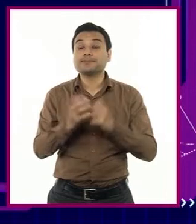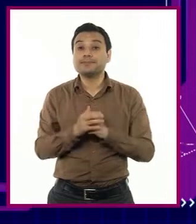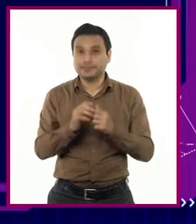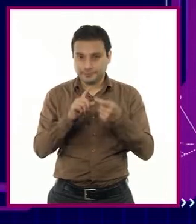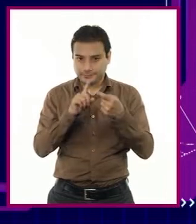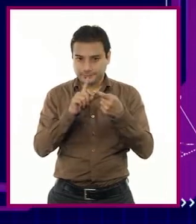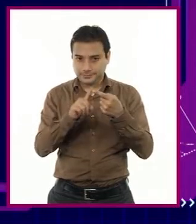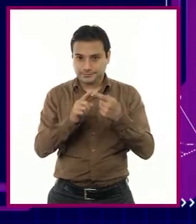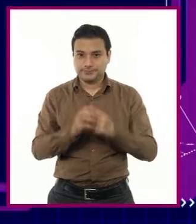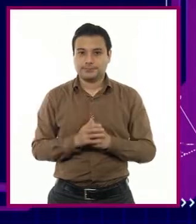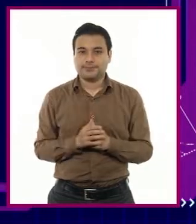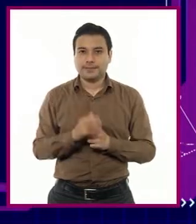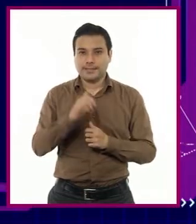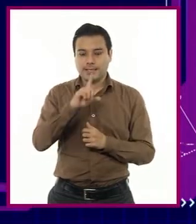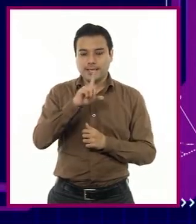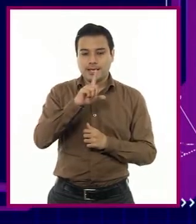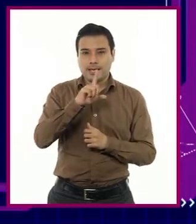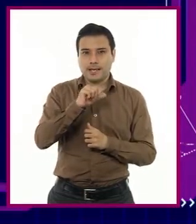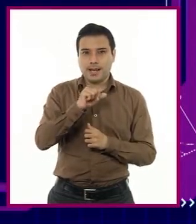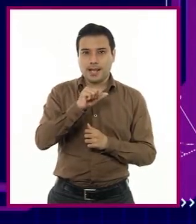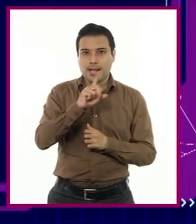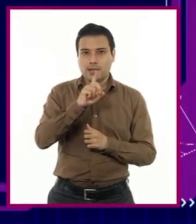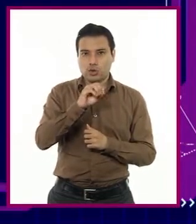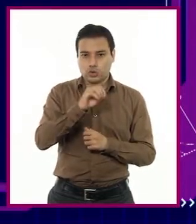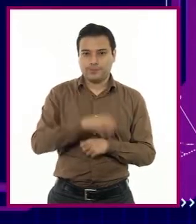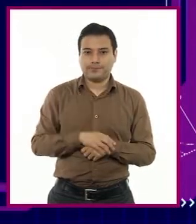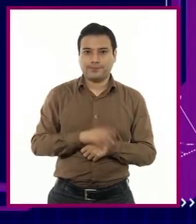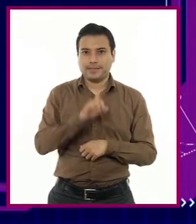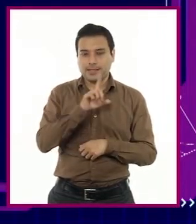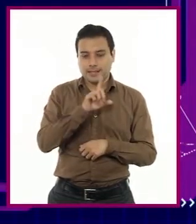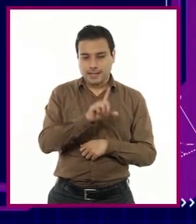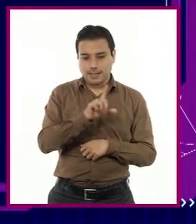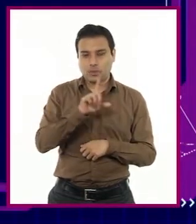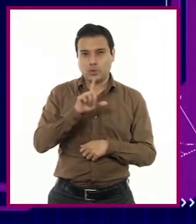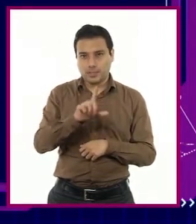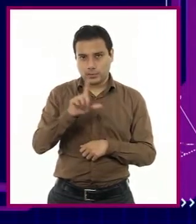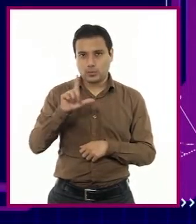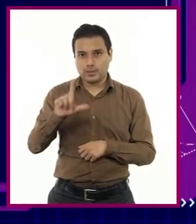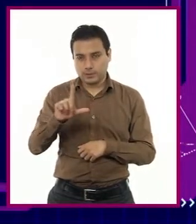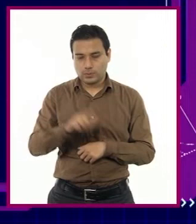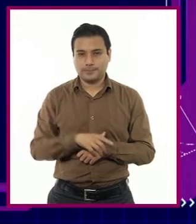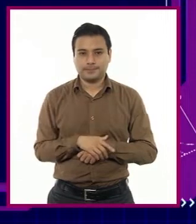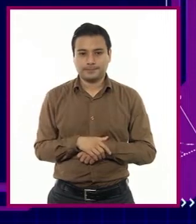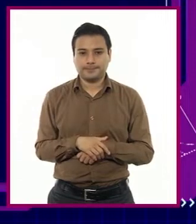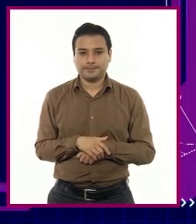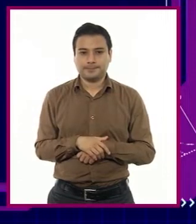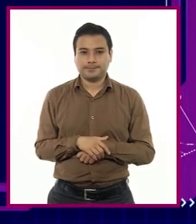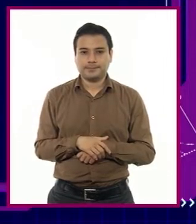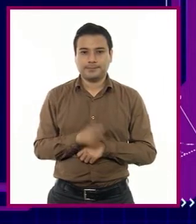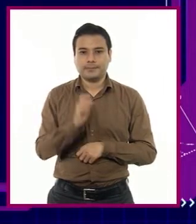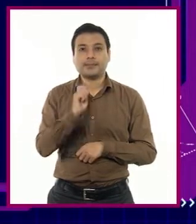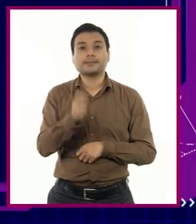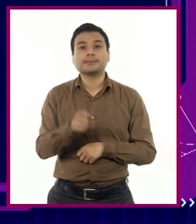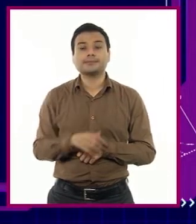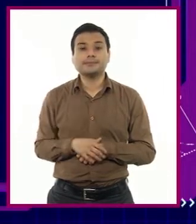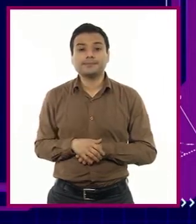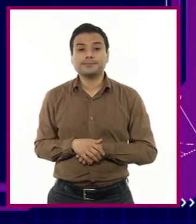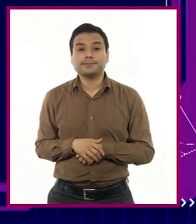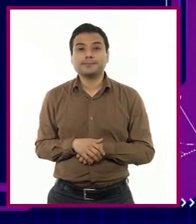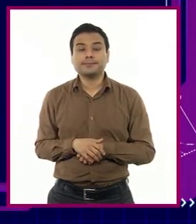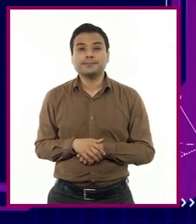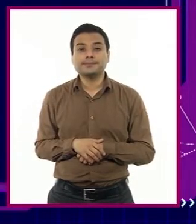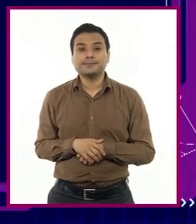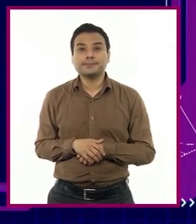es lado, lado, lado, expresado también como LLL, que indica que las tres parejas de